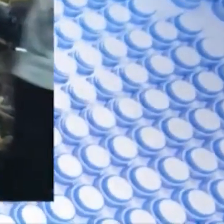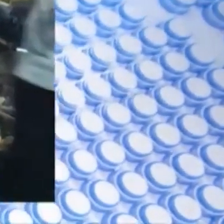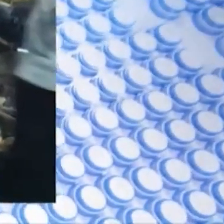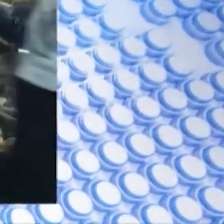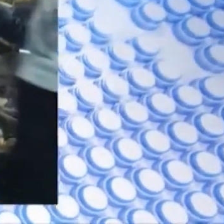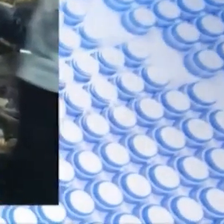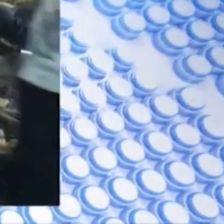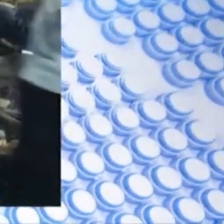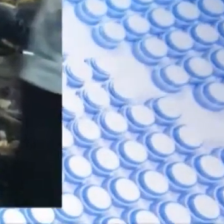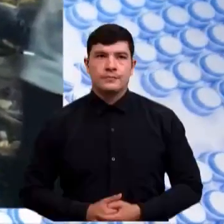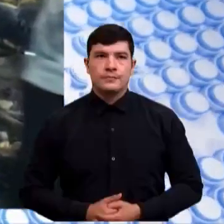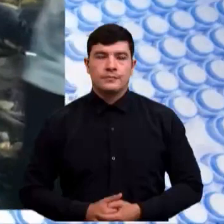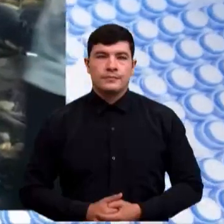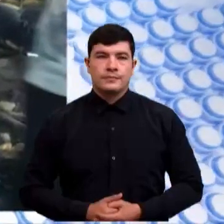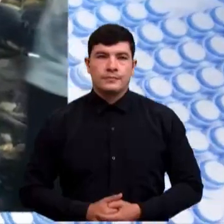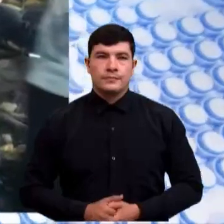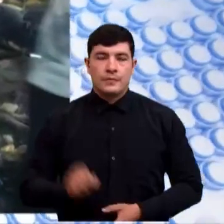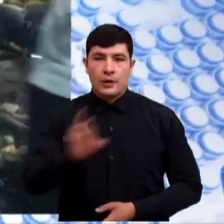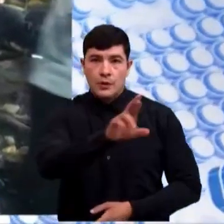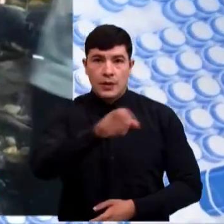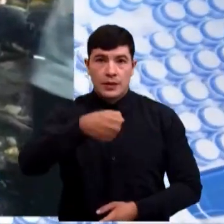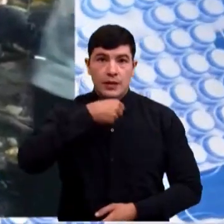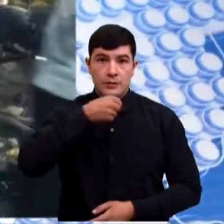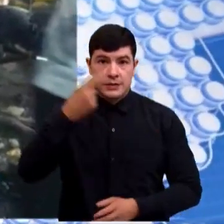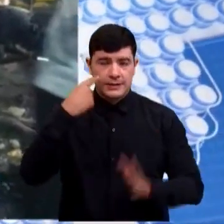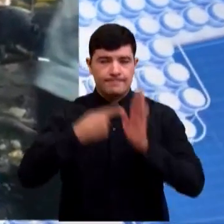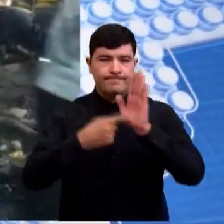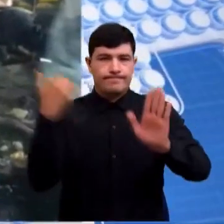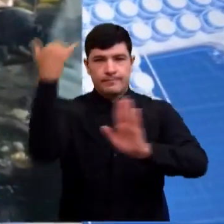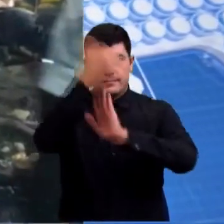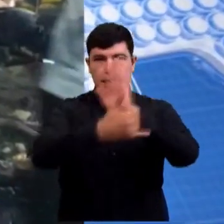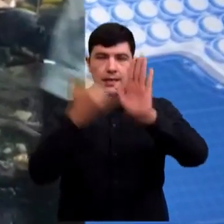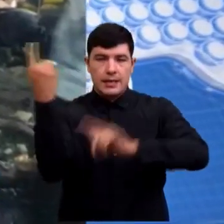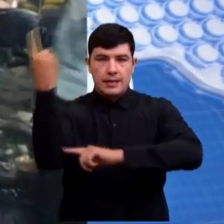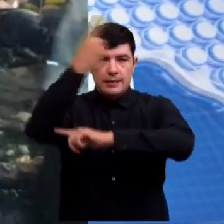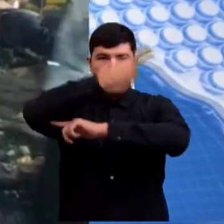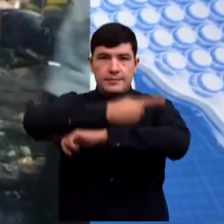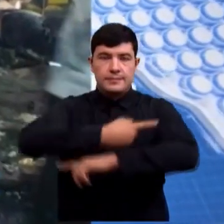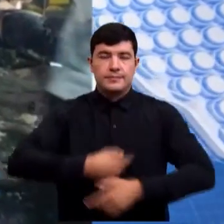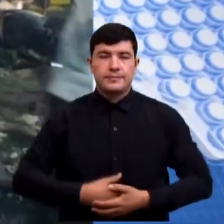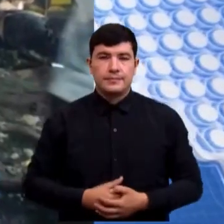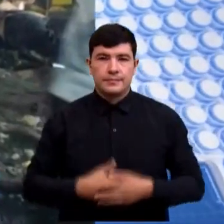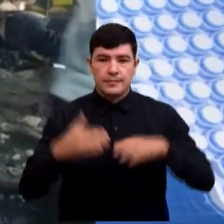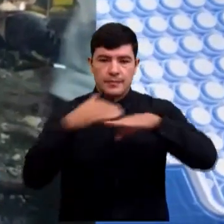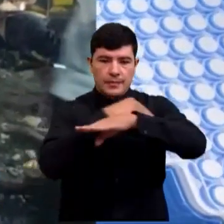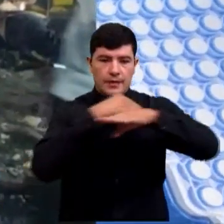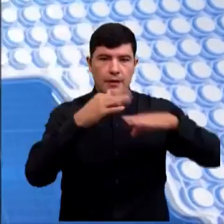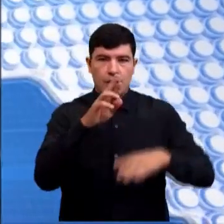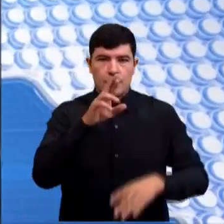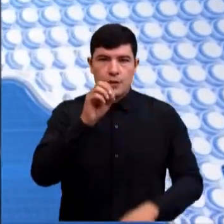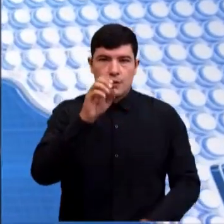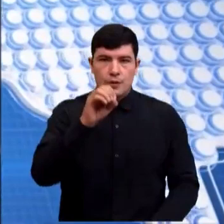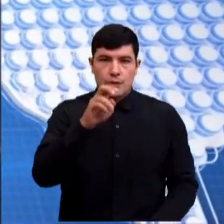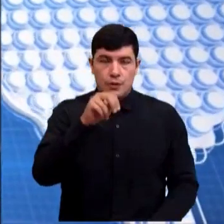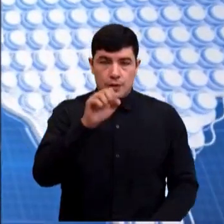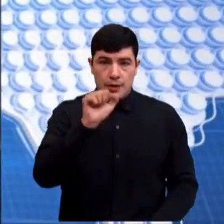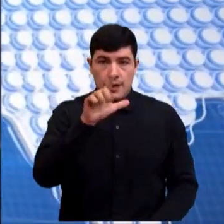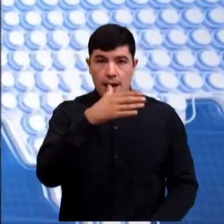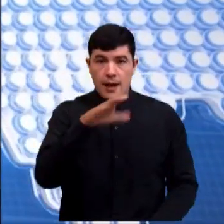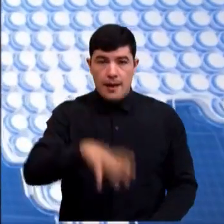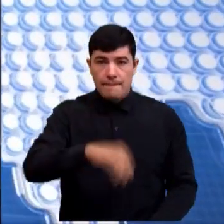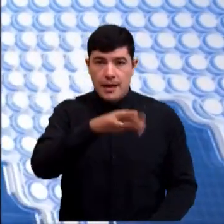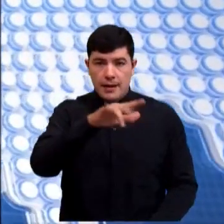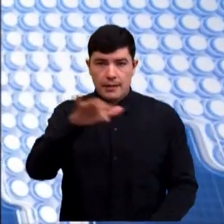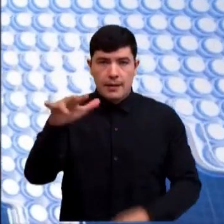Iniciamos esta emisión informativa de Oriente Noticias con la imagen del día, pues por varias horas permaneció cerrada la troncal del Magdalena Medio por cuenta de un